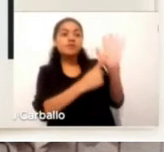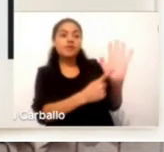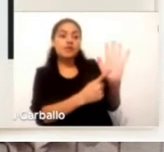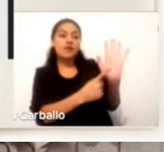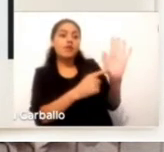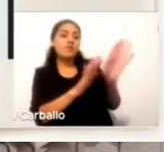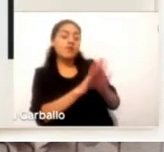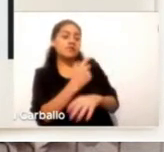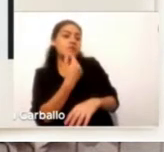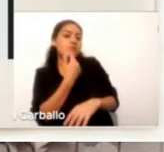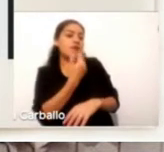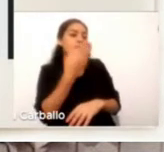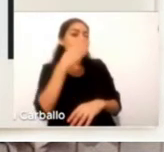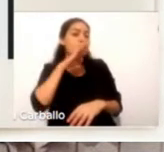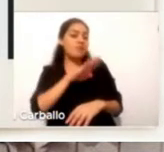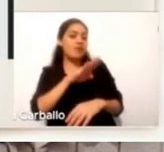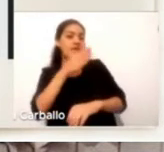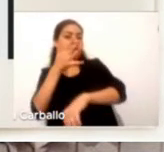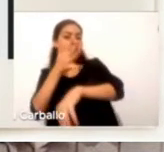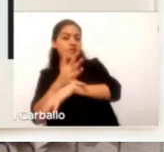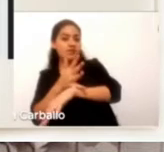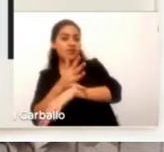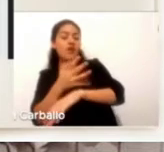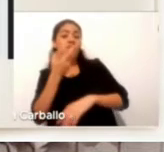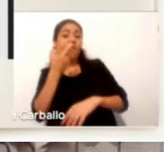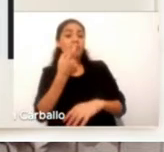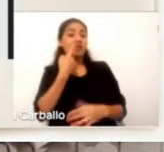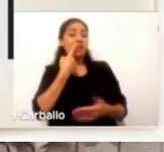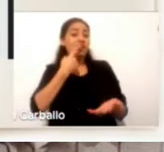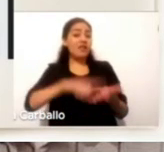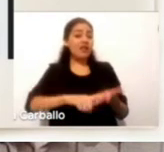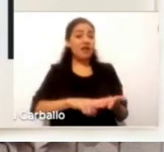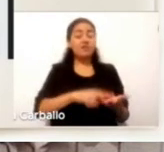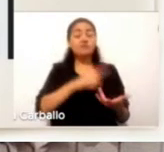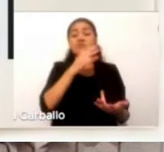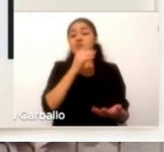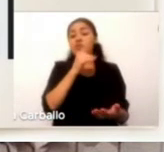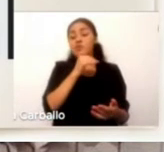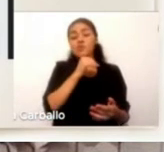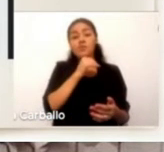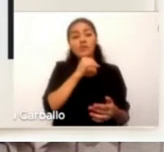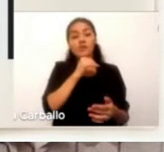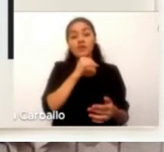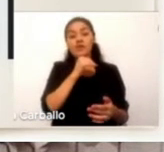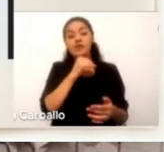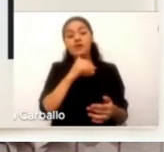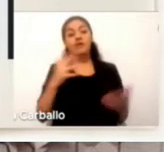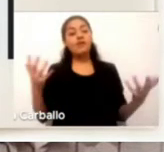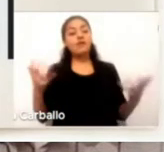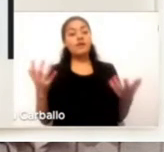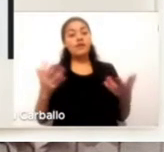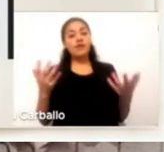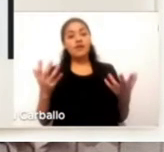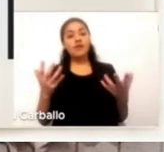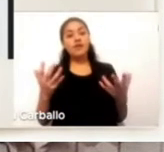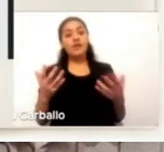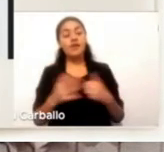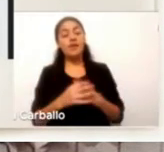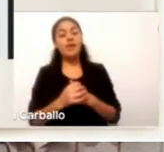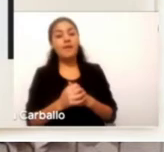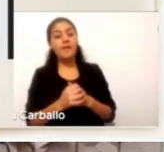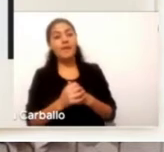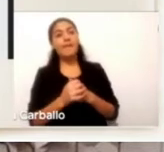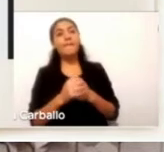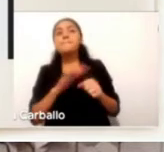infracción, dichas quejas no tienen el alcance por sí mismas para decretar la nulidad de la elección respectiva, pues para